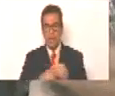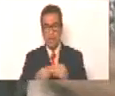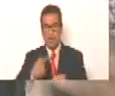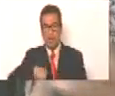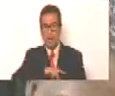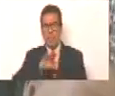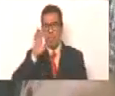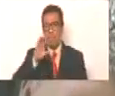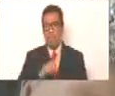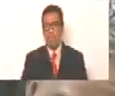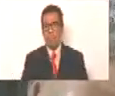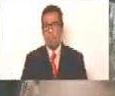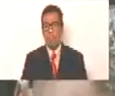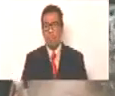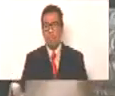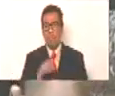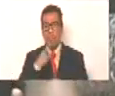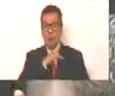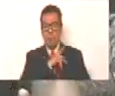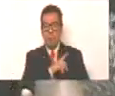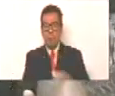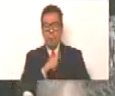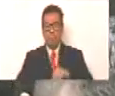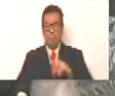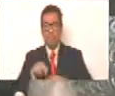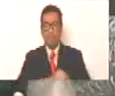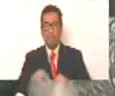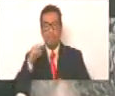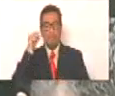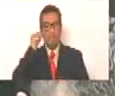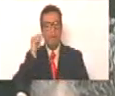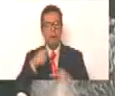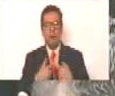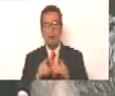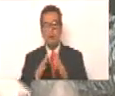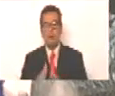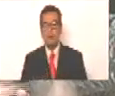el menoscabo de su fortaleza creadora, emancipadora y libertaria.